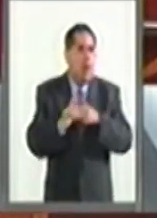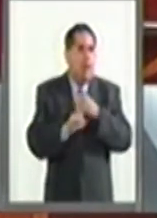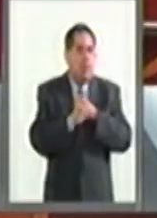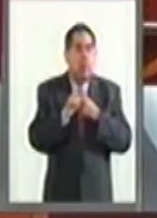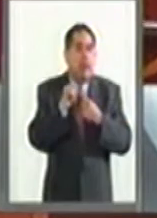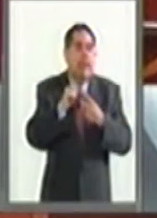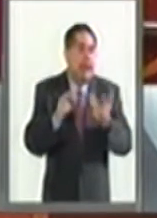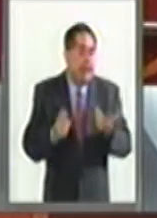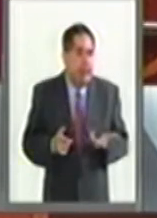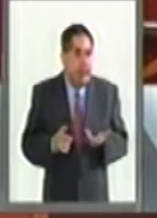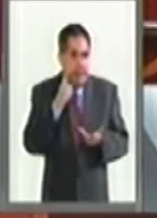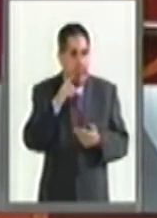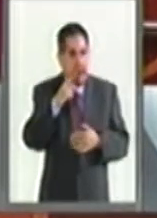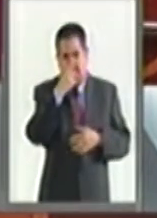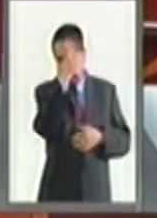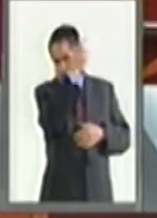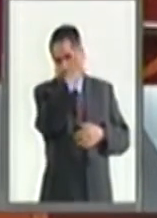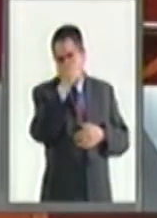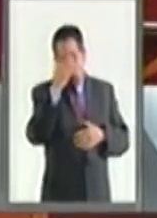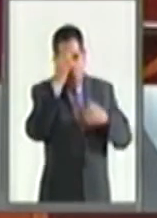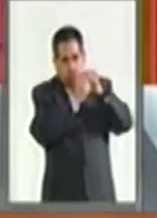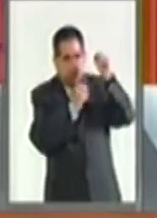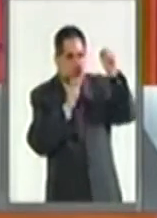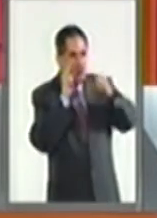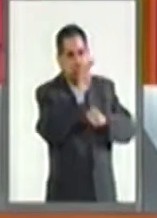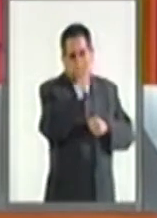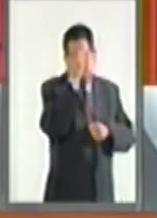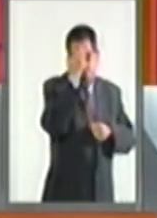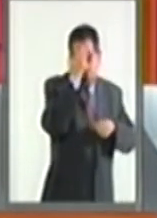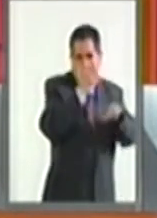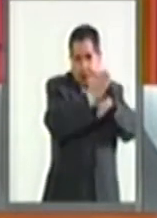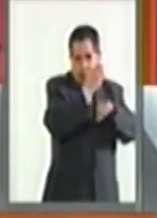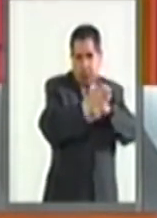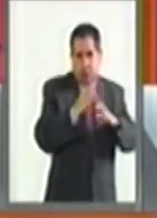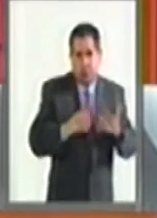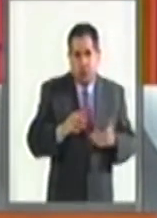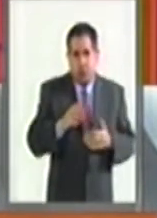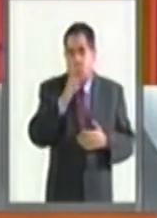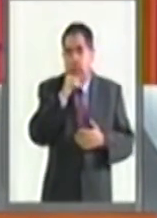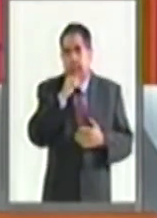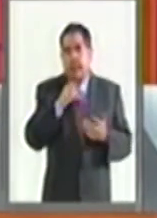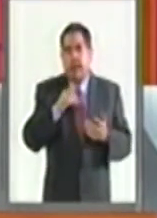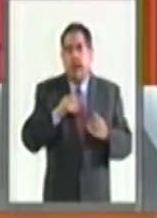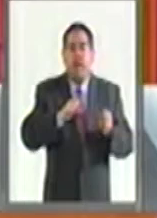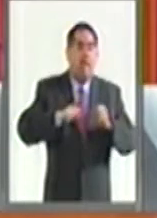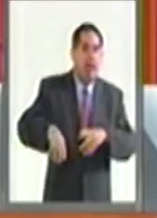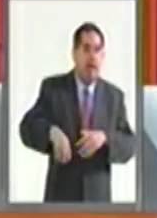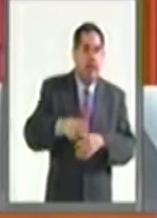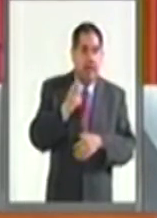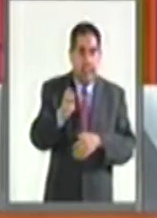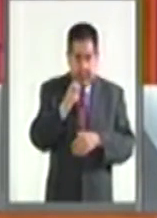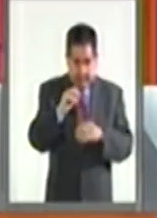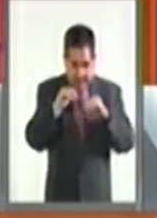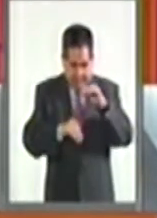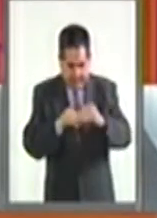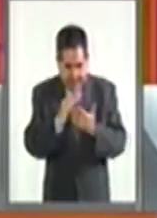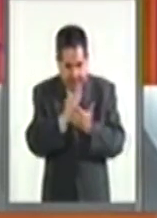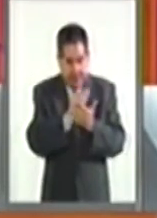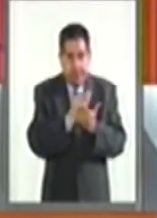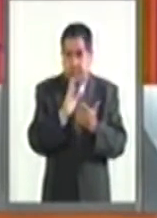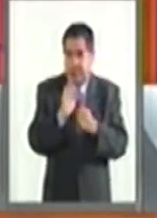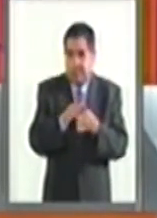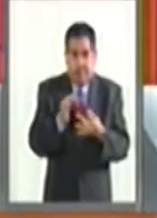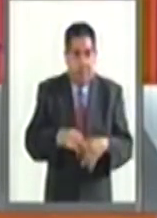problemática que aquejan a sus respectivos estados. No se debe de perder de vista que esta materia es la